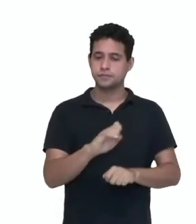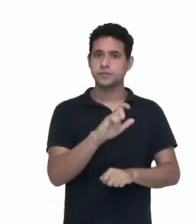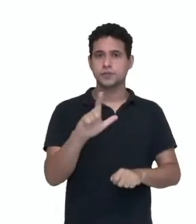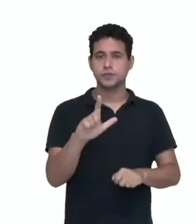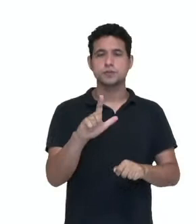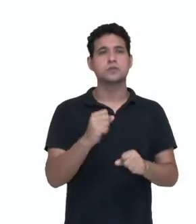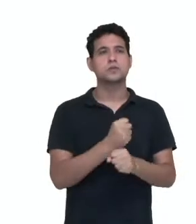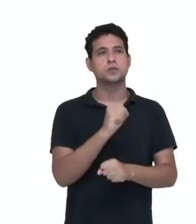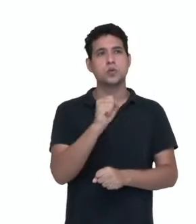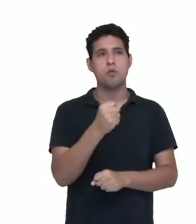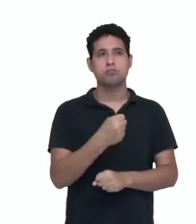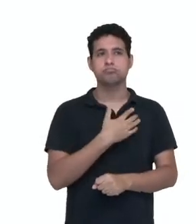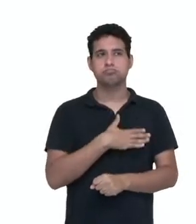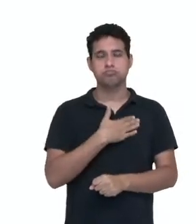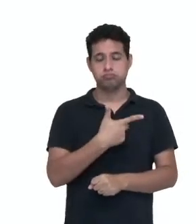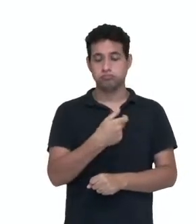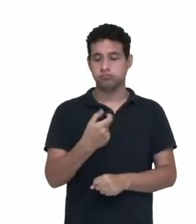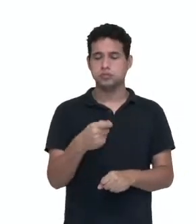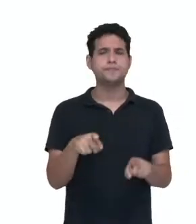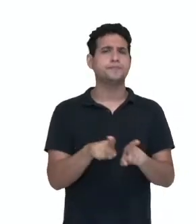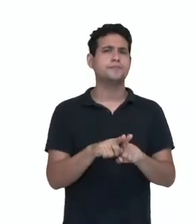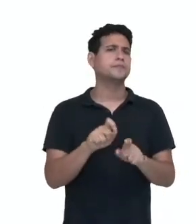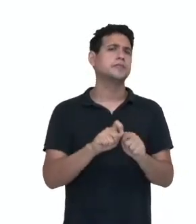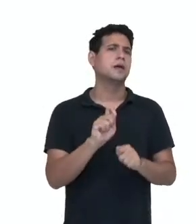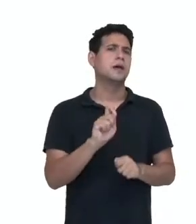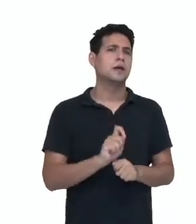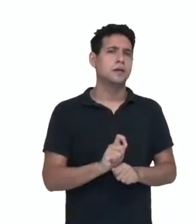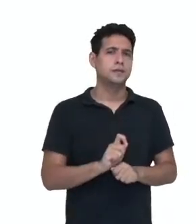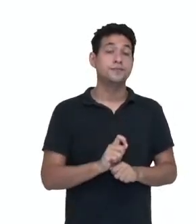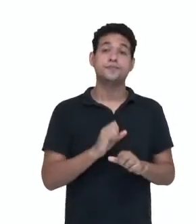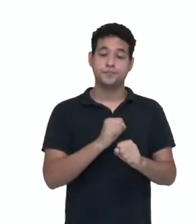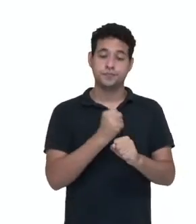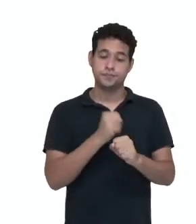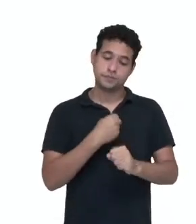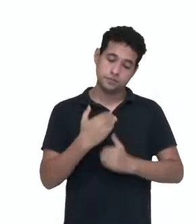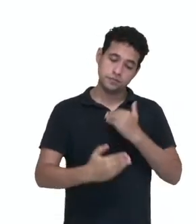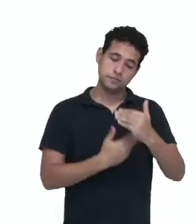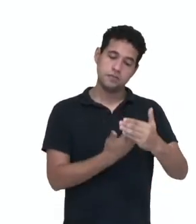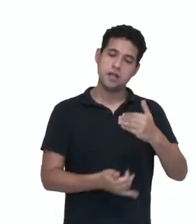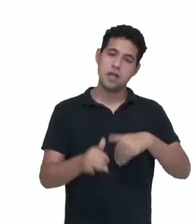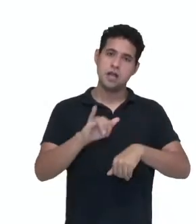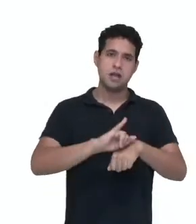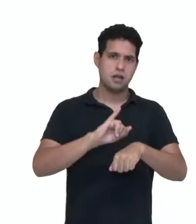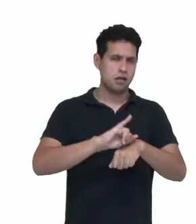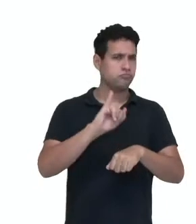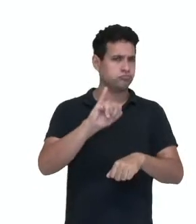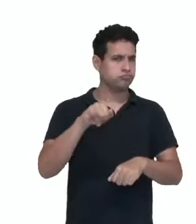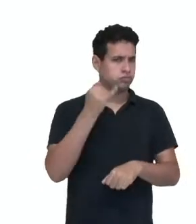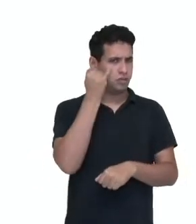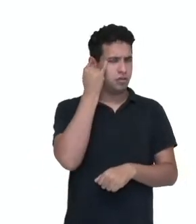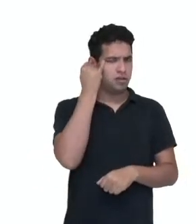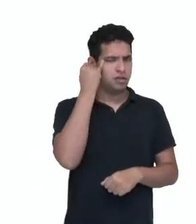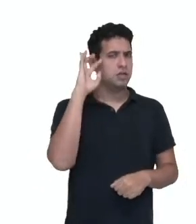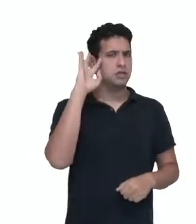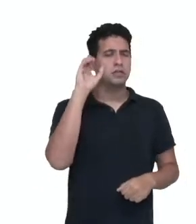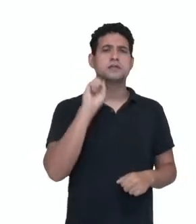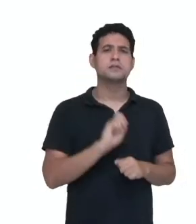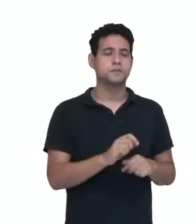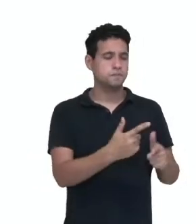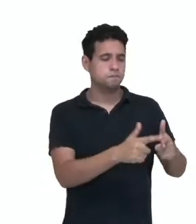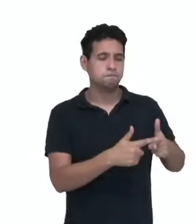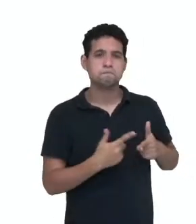de 2020 en Tokio. Japón, periodo del año en que la capital japonesa sufre los rigores